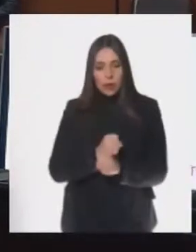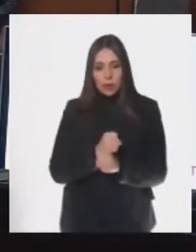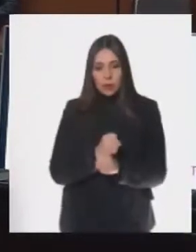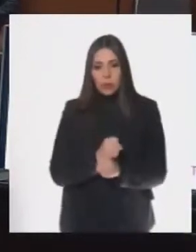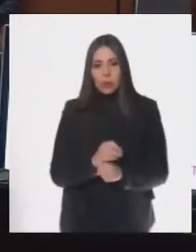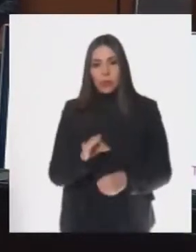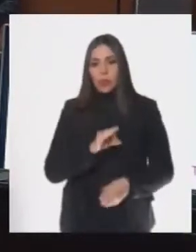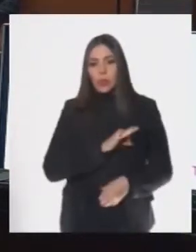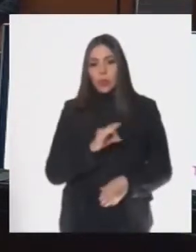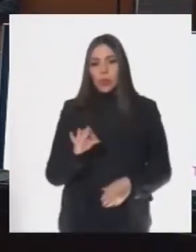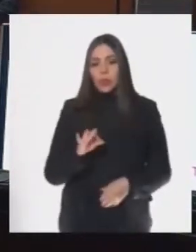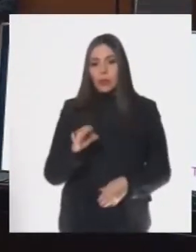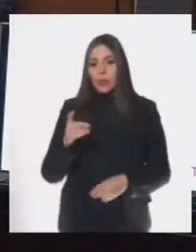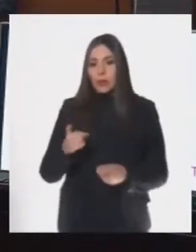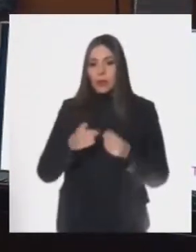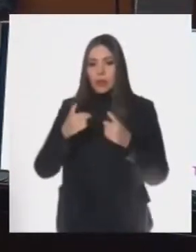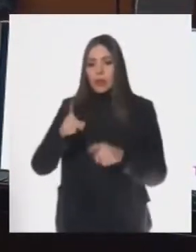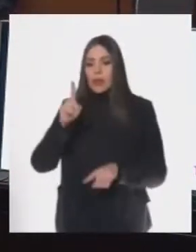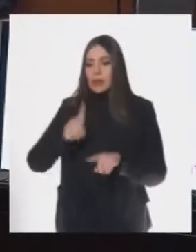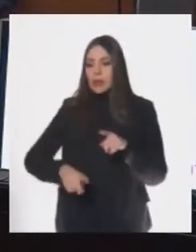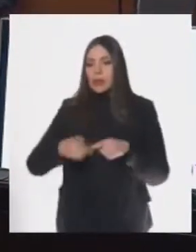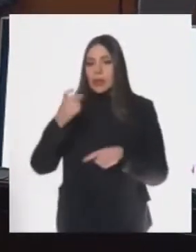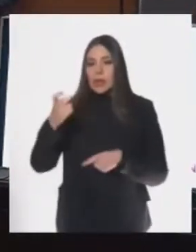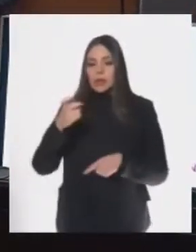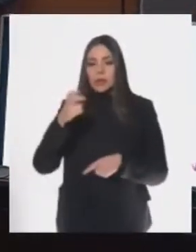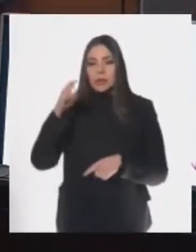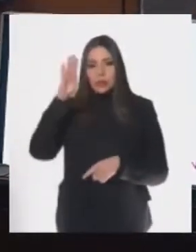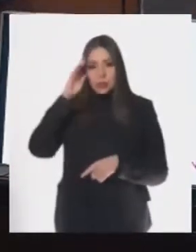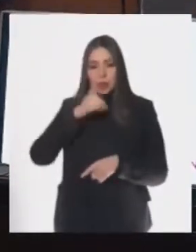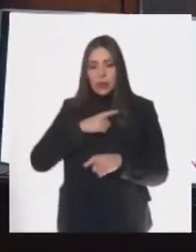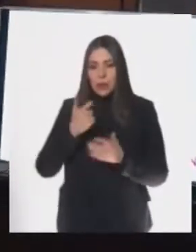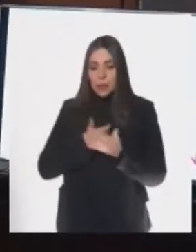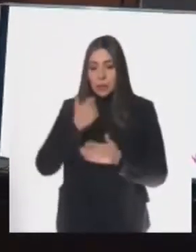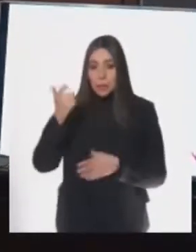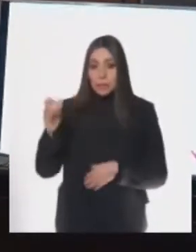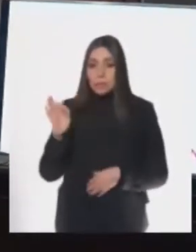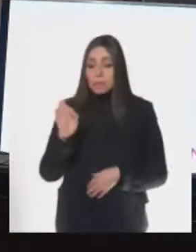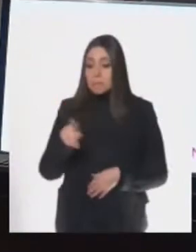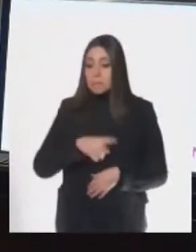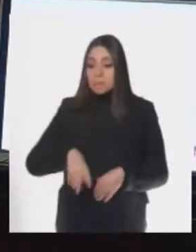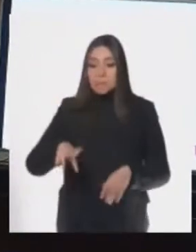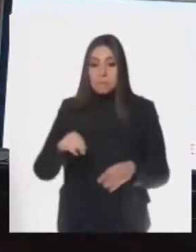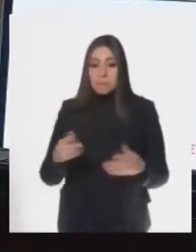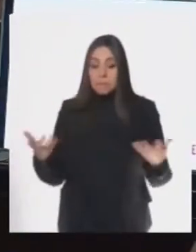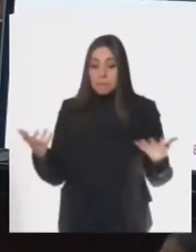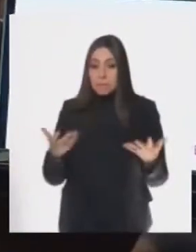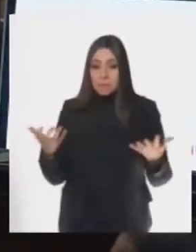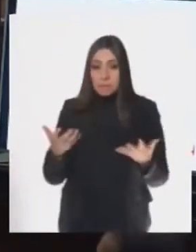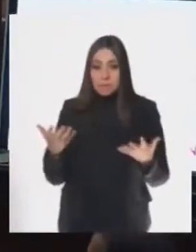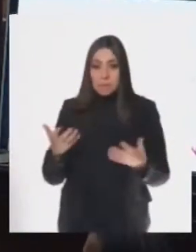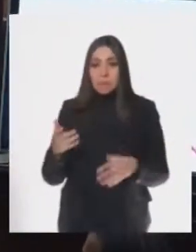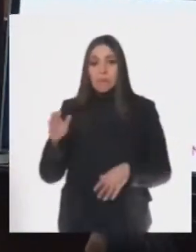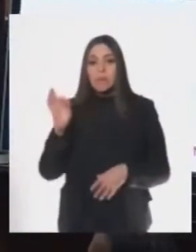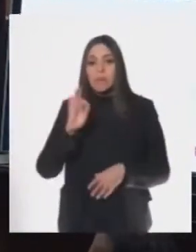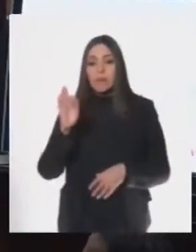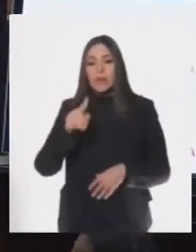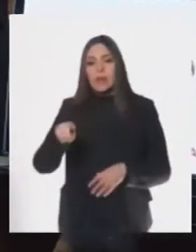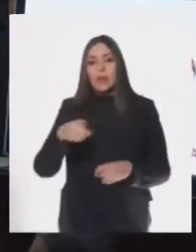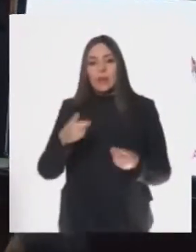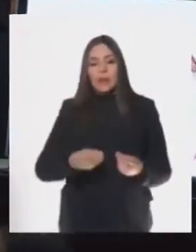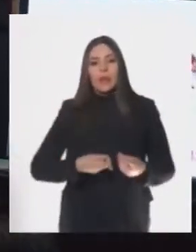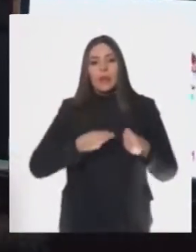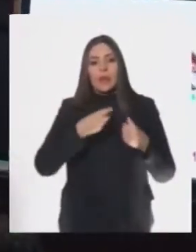librarse de ese excedente. En caso de no hacerlo, se encargará de fraccionar los excedentes, enajenando los